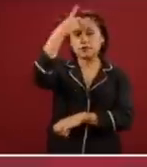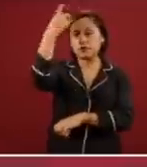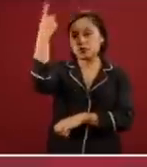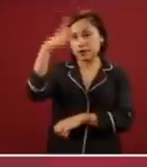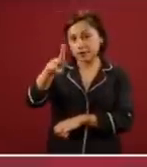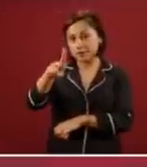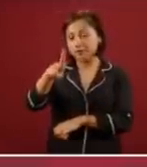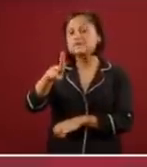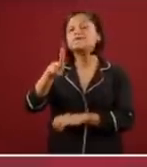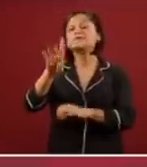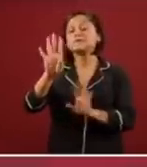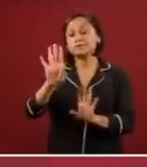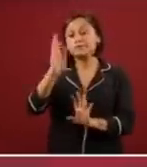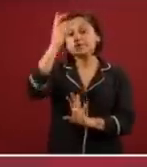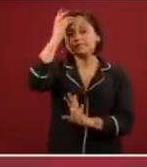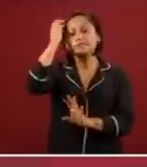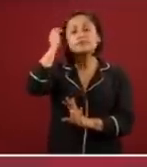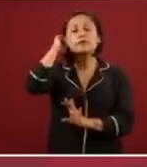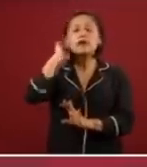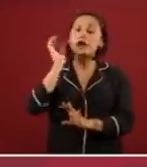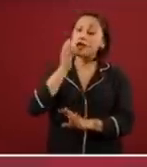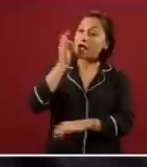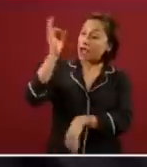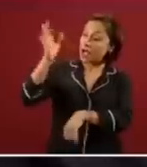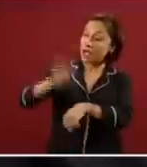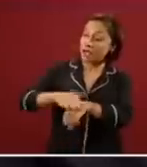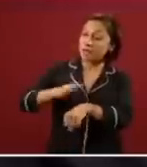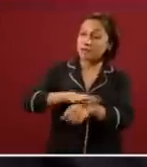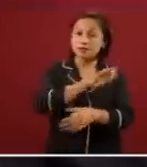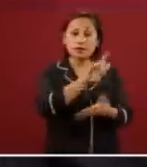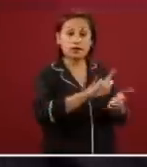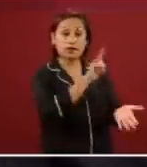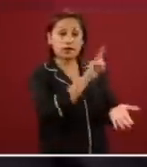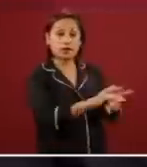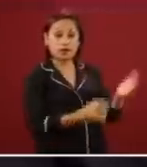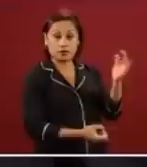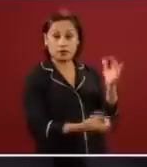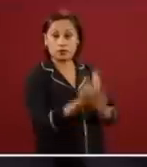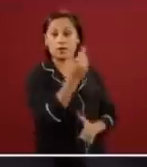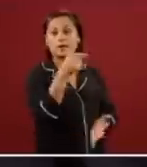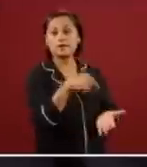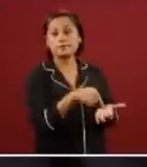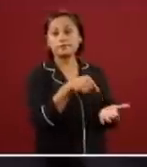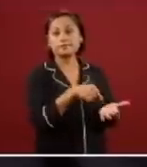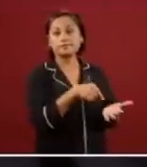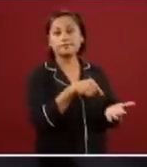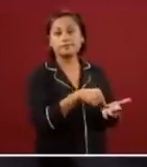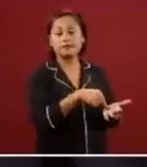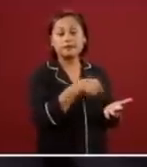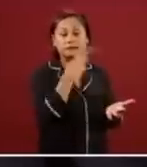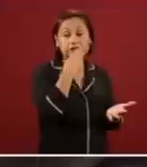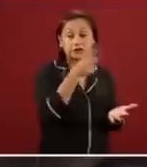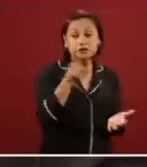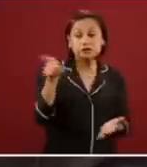se enteren de que ya hay una nueva legislación y que pueden ser